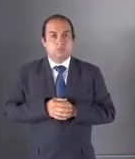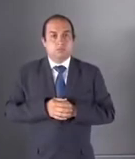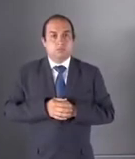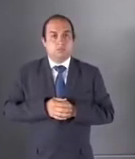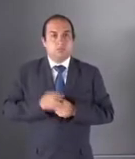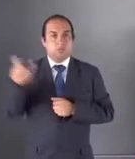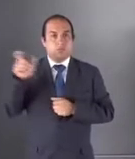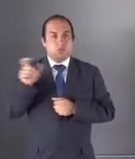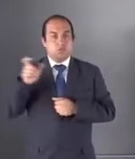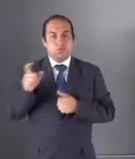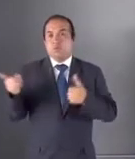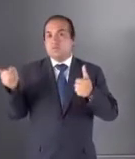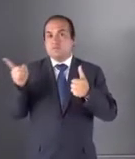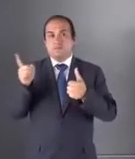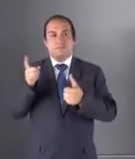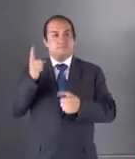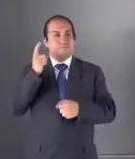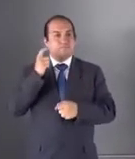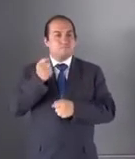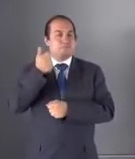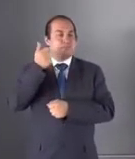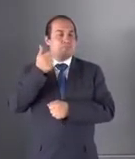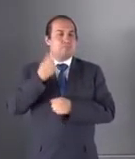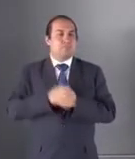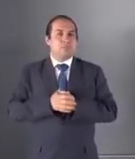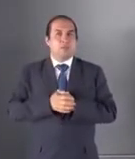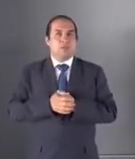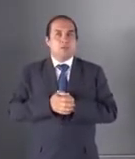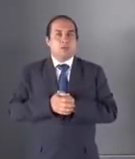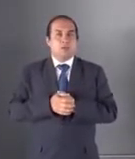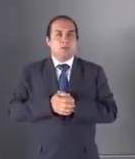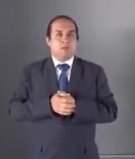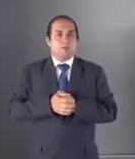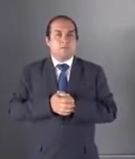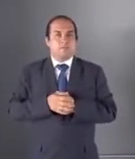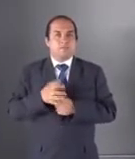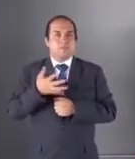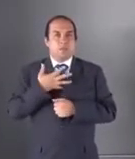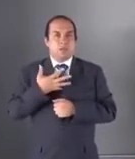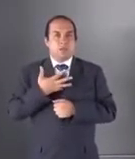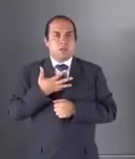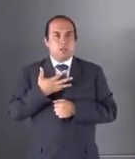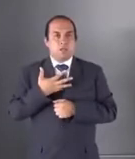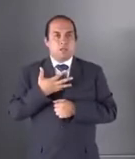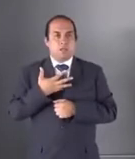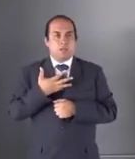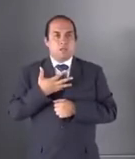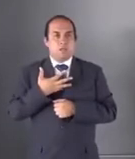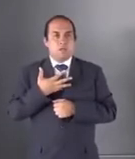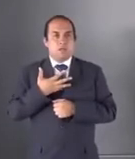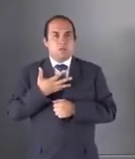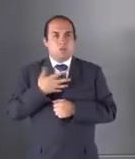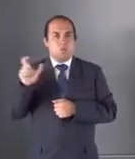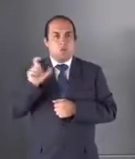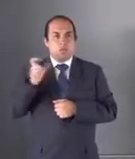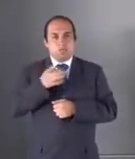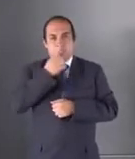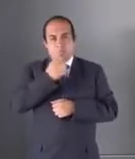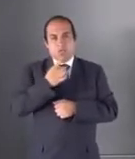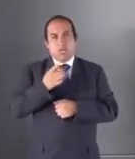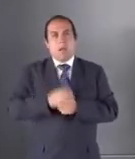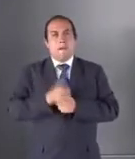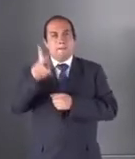Xochimilco, por primera vez desde quizás su declaratoria como área natural protegida y patrimonio cultural